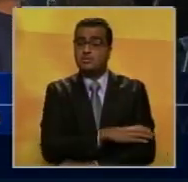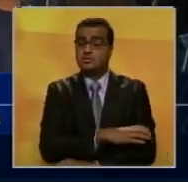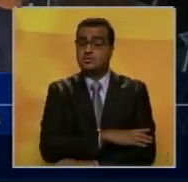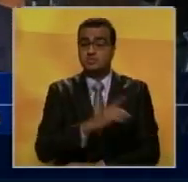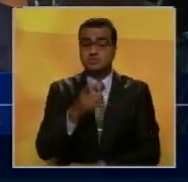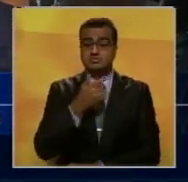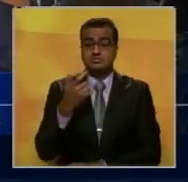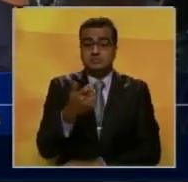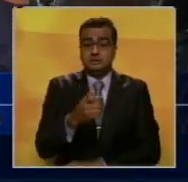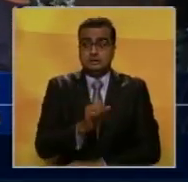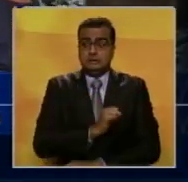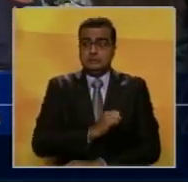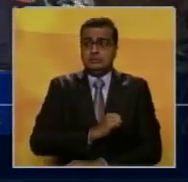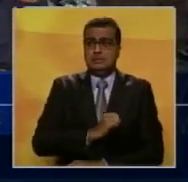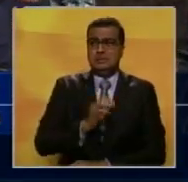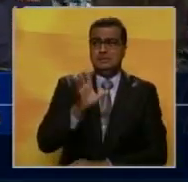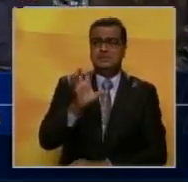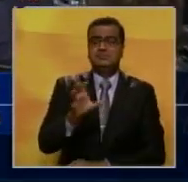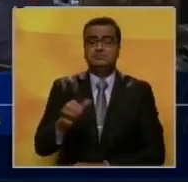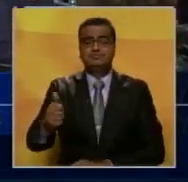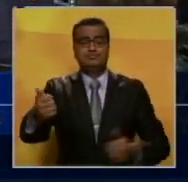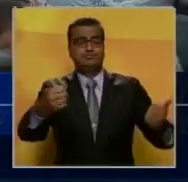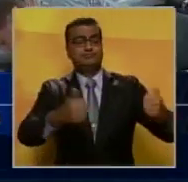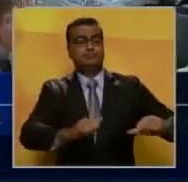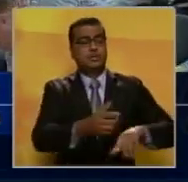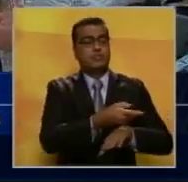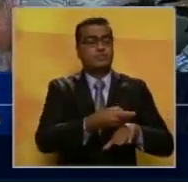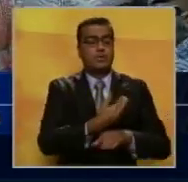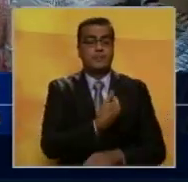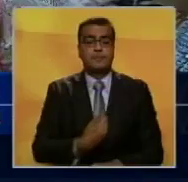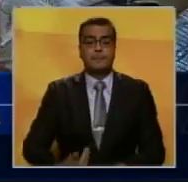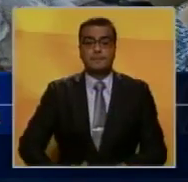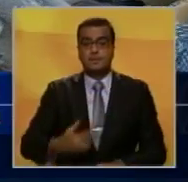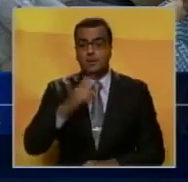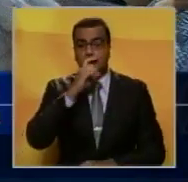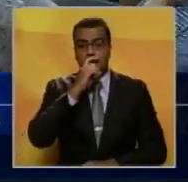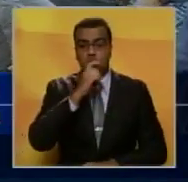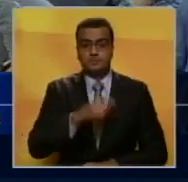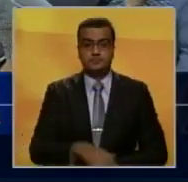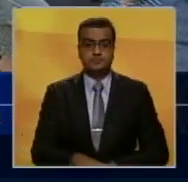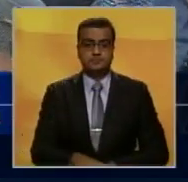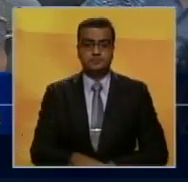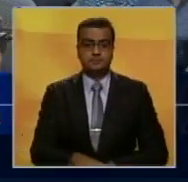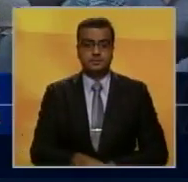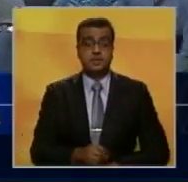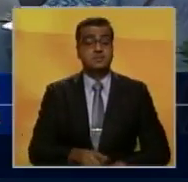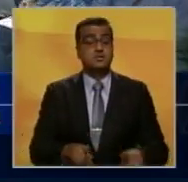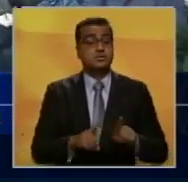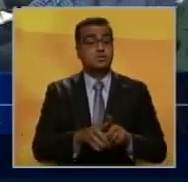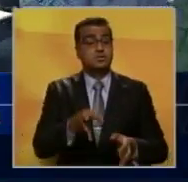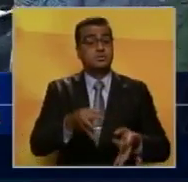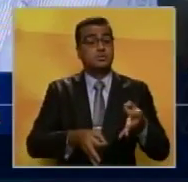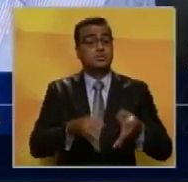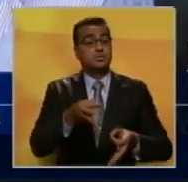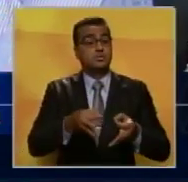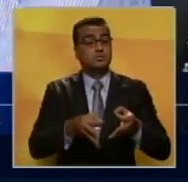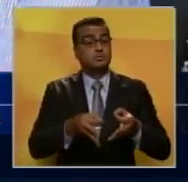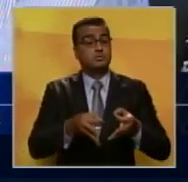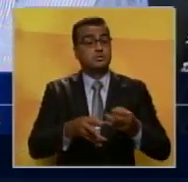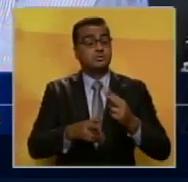busca caotizar al país para derrocar al gobierno del presidente Nicolás Maduro, situación que a su juicio ha